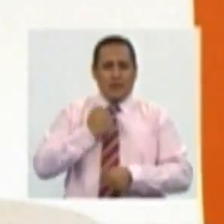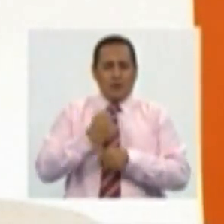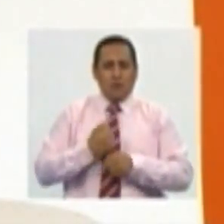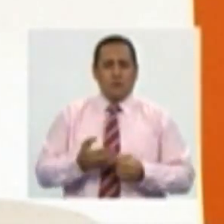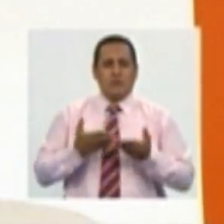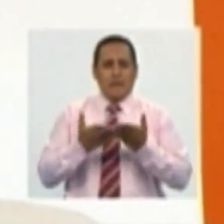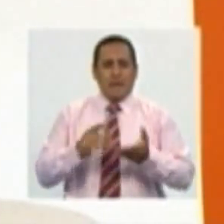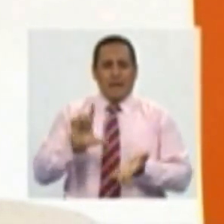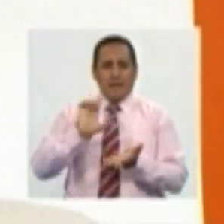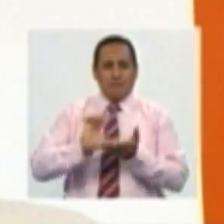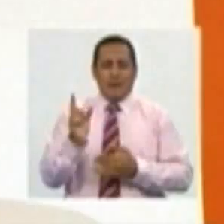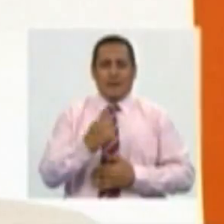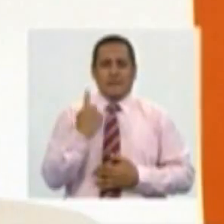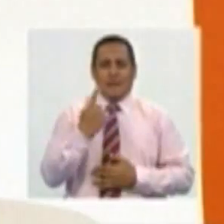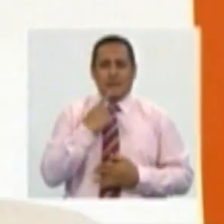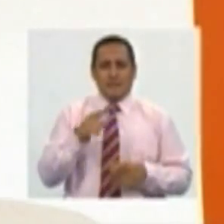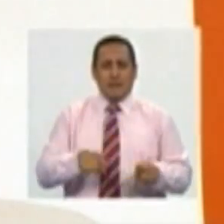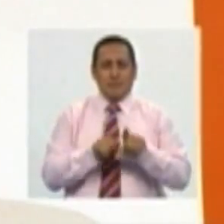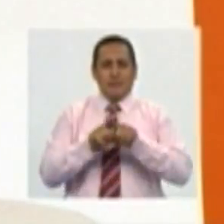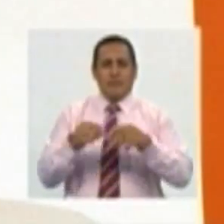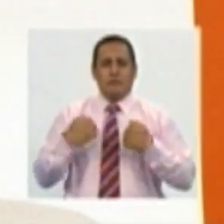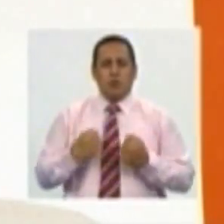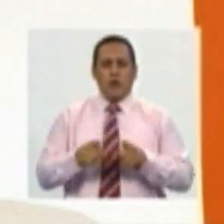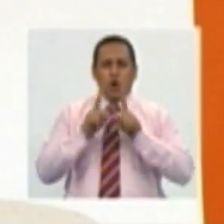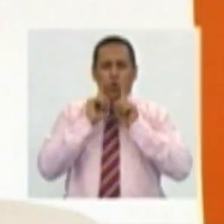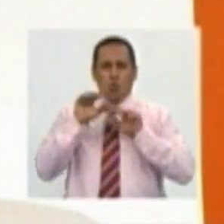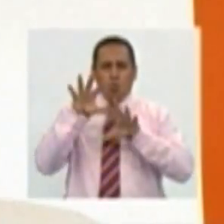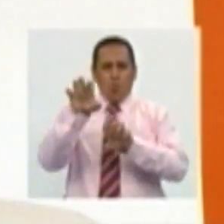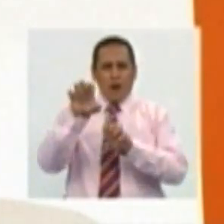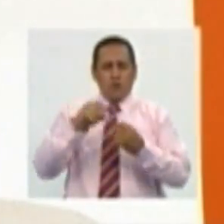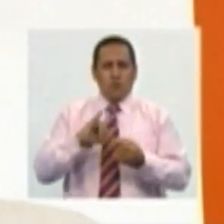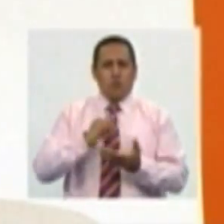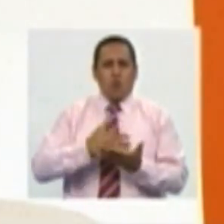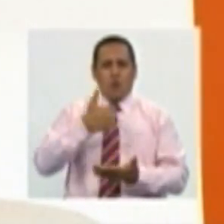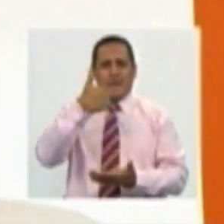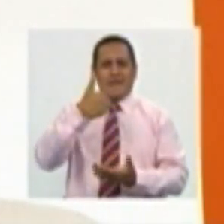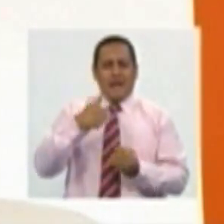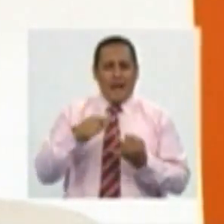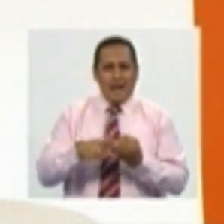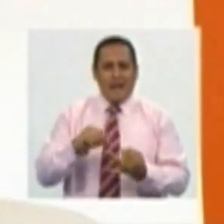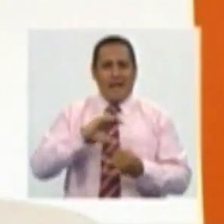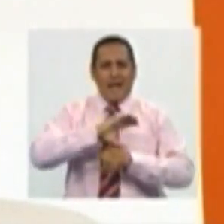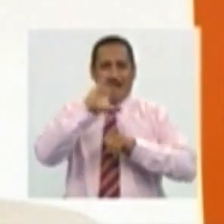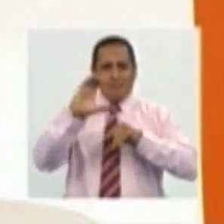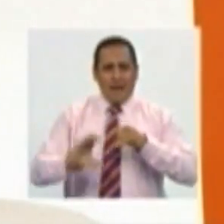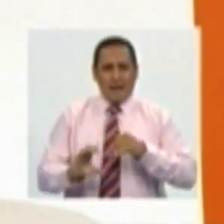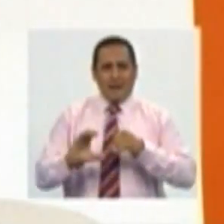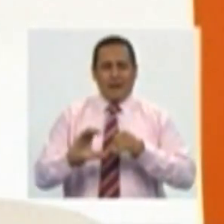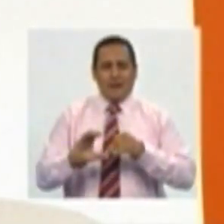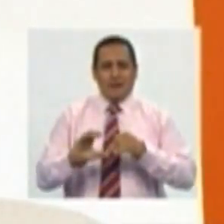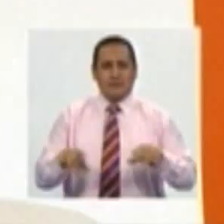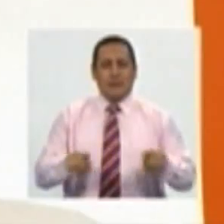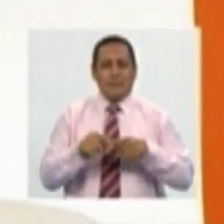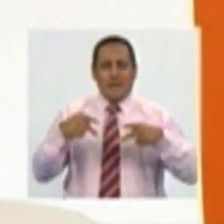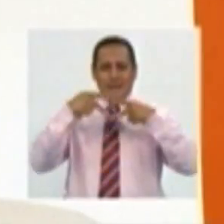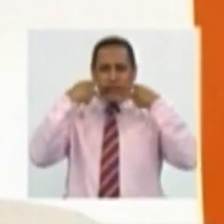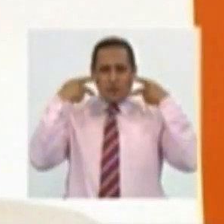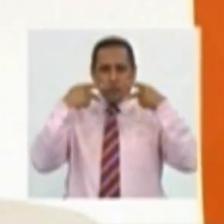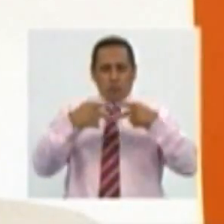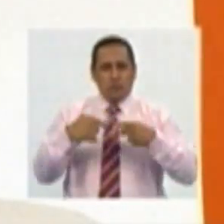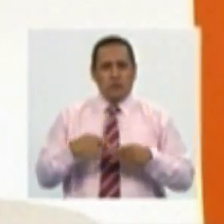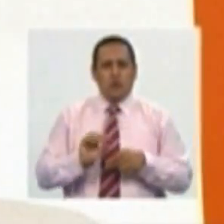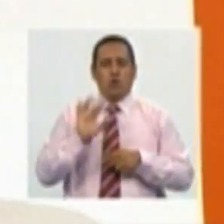inicialmente en Lima Metropolitana, ahora tenemos ya en Huánuco, tenemos Ica, Cajamarca, ¿no?, y así